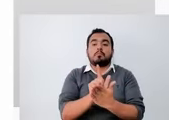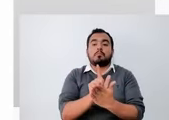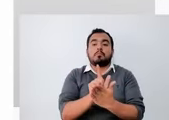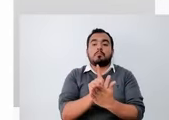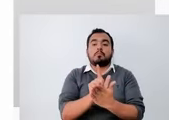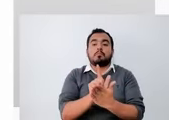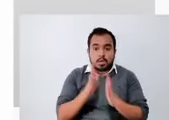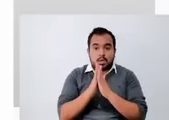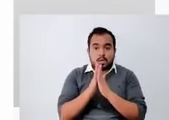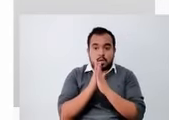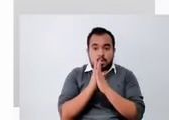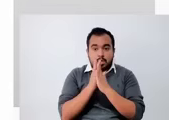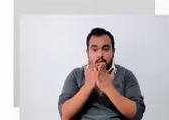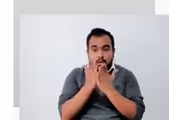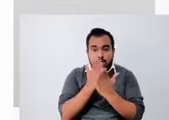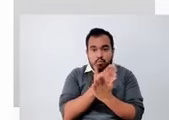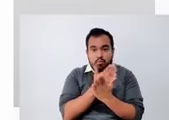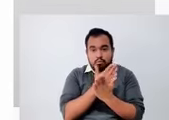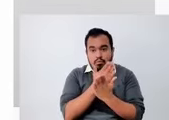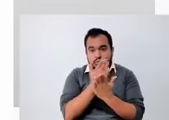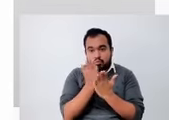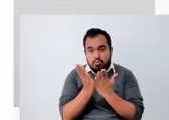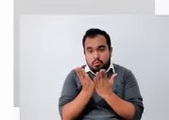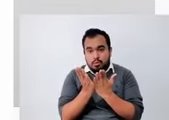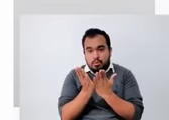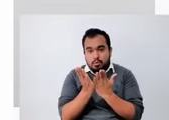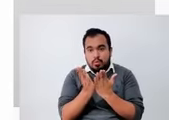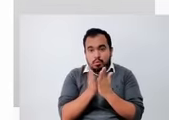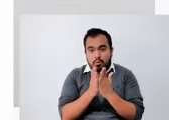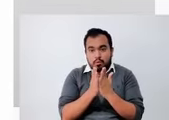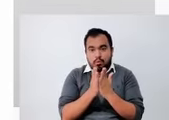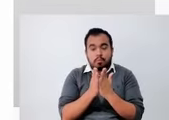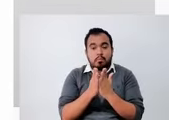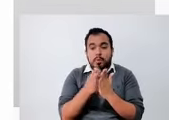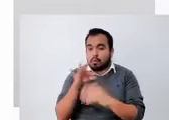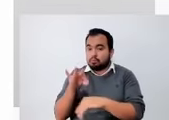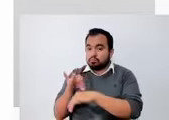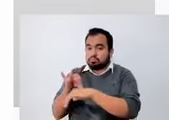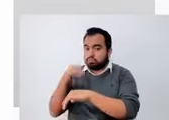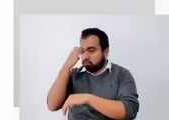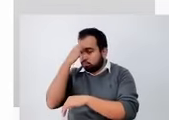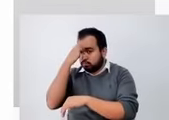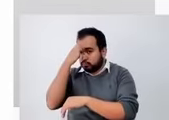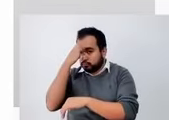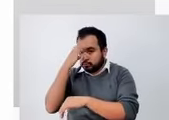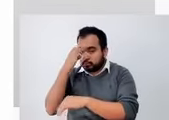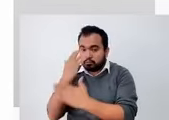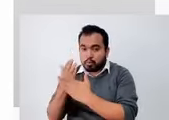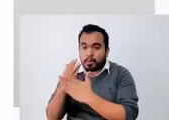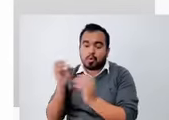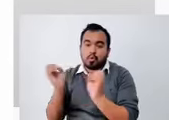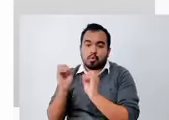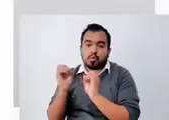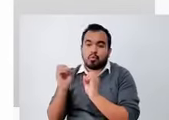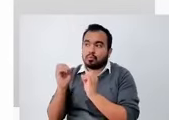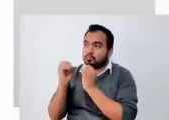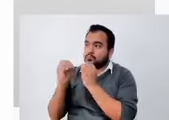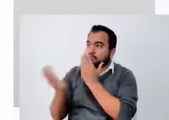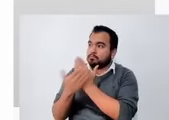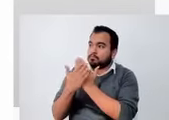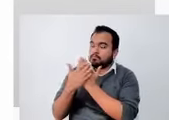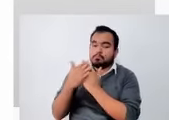un gran valor empírico, porque no había estudios que pudieran apoyar las tesis que hacía. Por lo tanto, nos